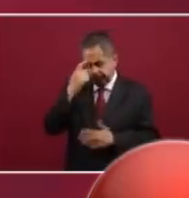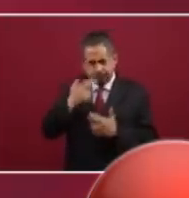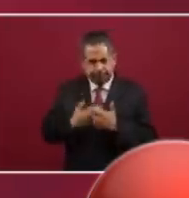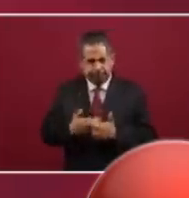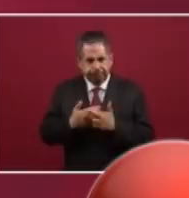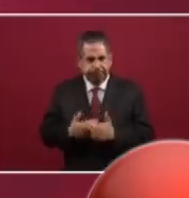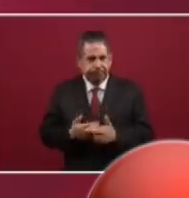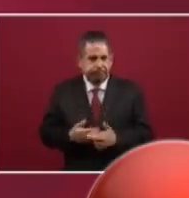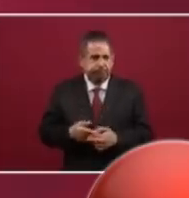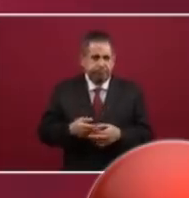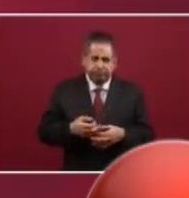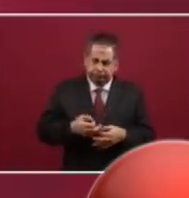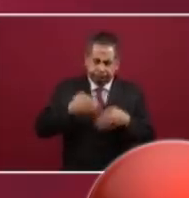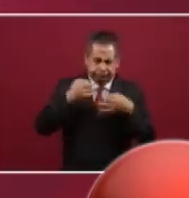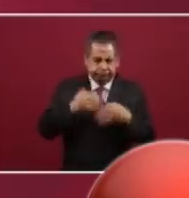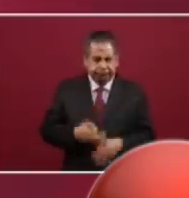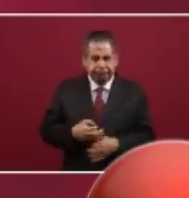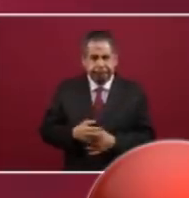calidad